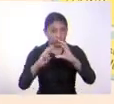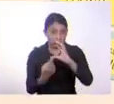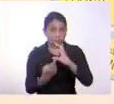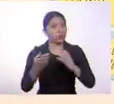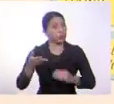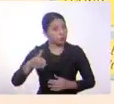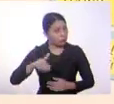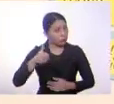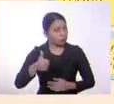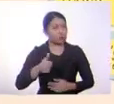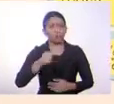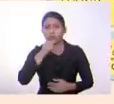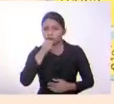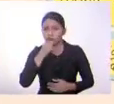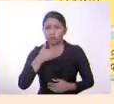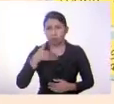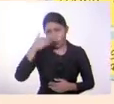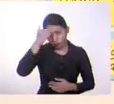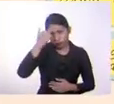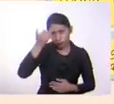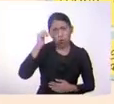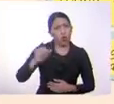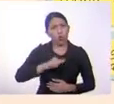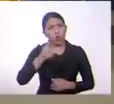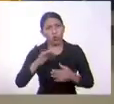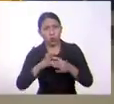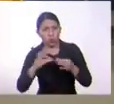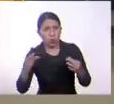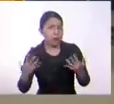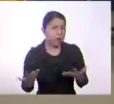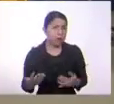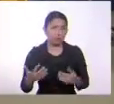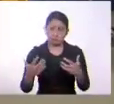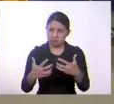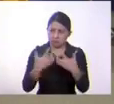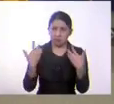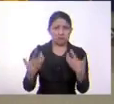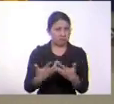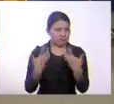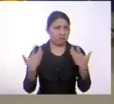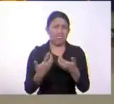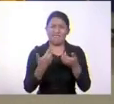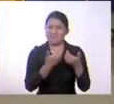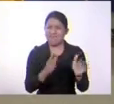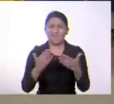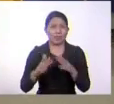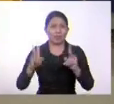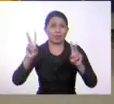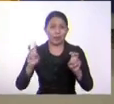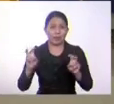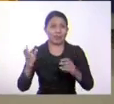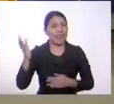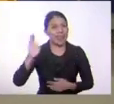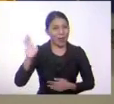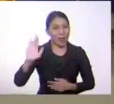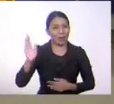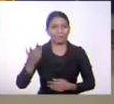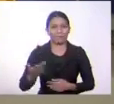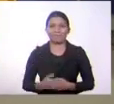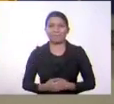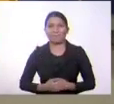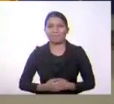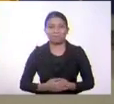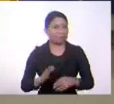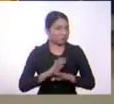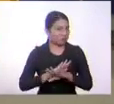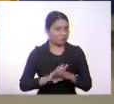uso, documentarnos, aprender otro idioma e incluso investigar de todos los temas. Tenemos que despedirnos, así que nos vamos a quedar